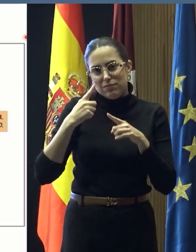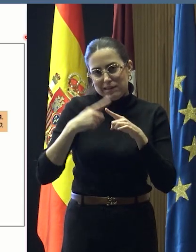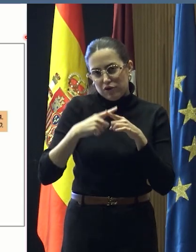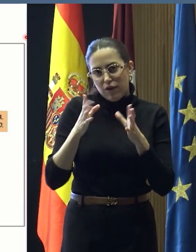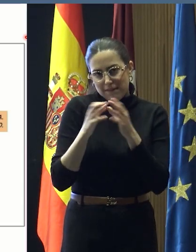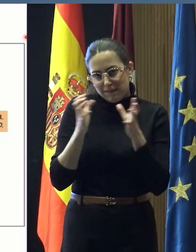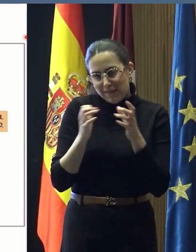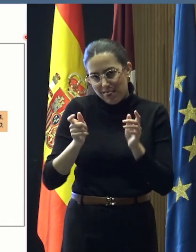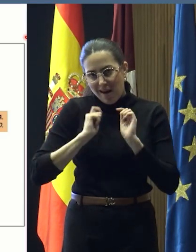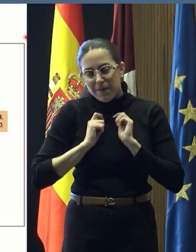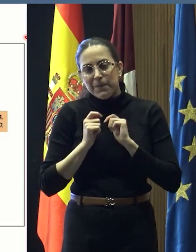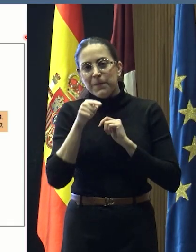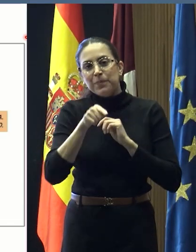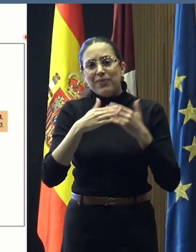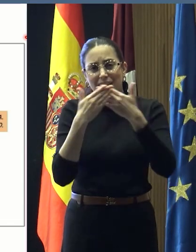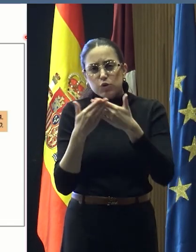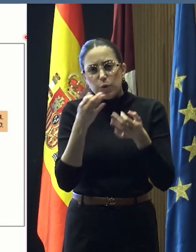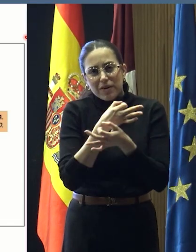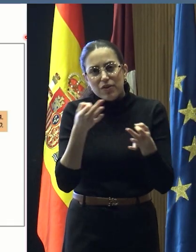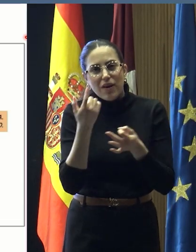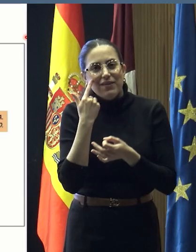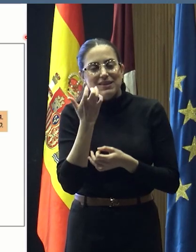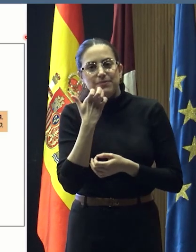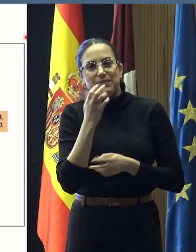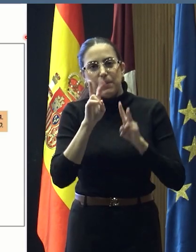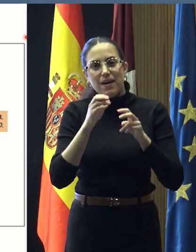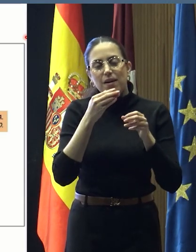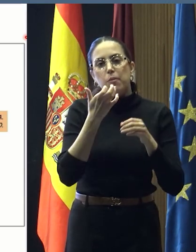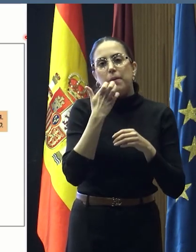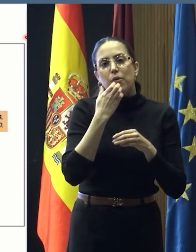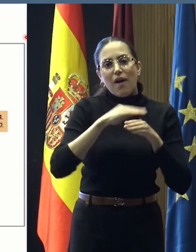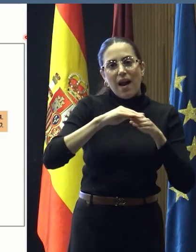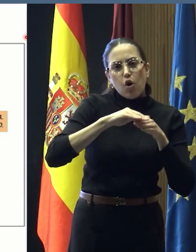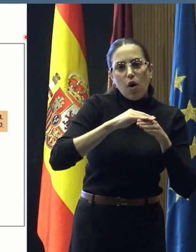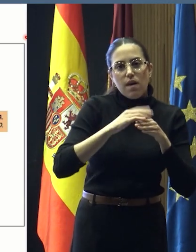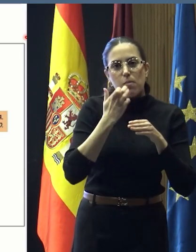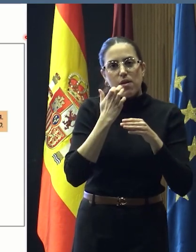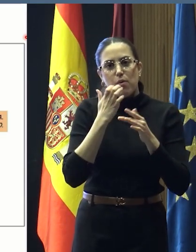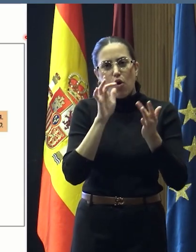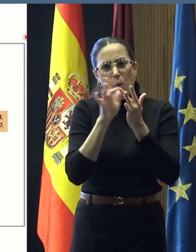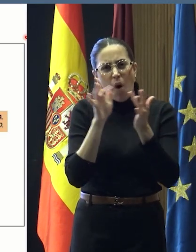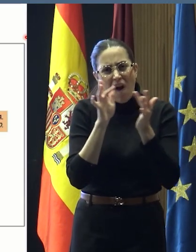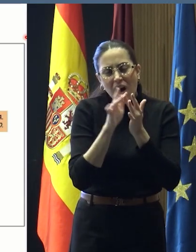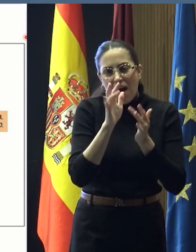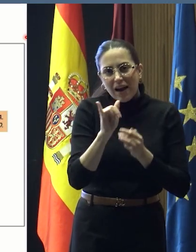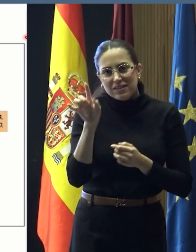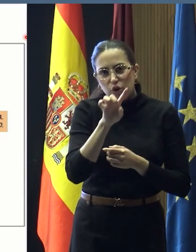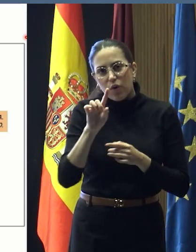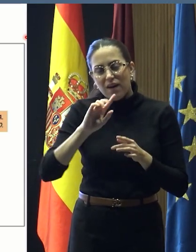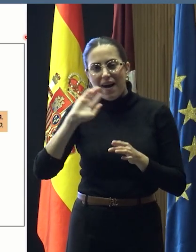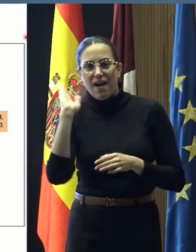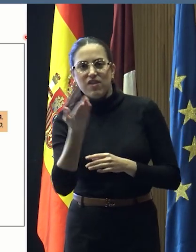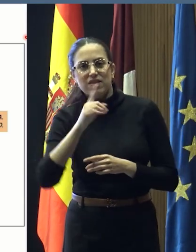un estudio, perfecto, sí tenía interacción con el alcohol. Y esto se llevó en una muestra de